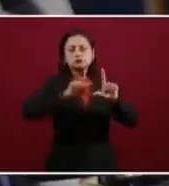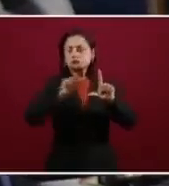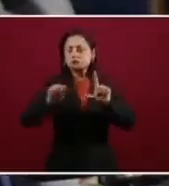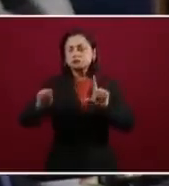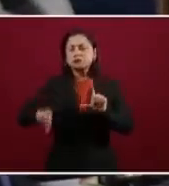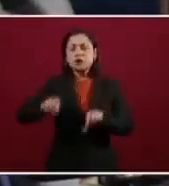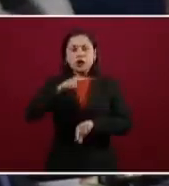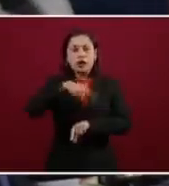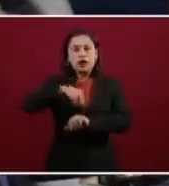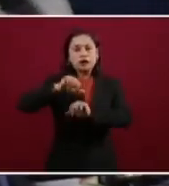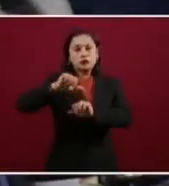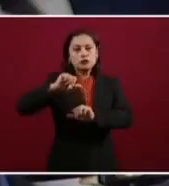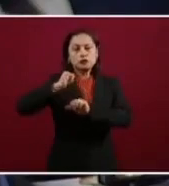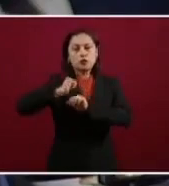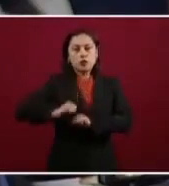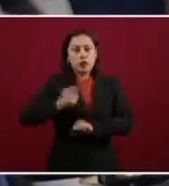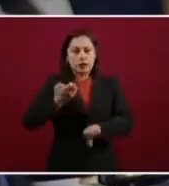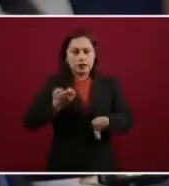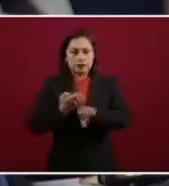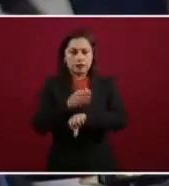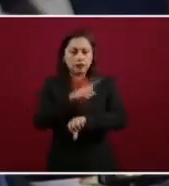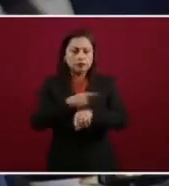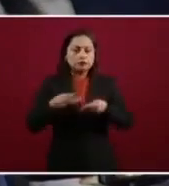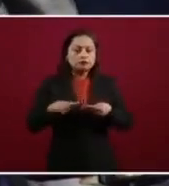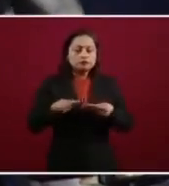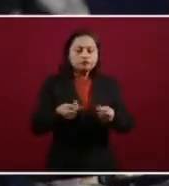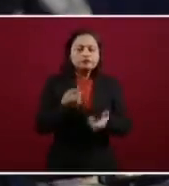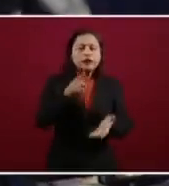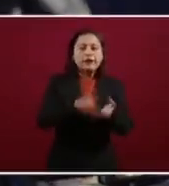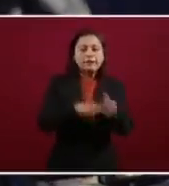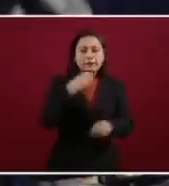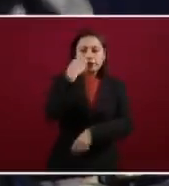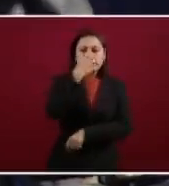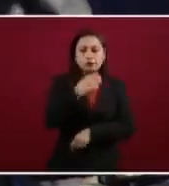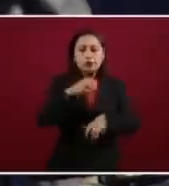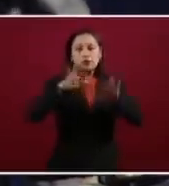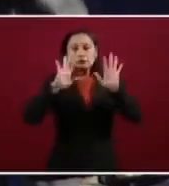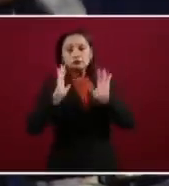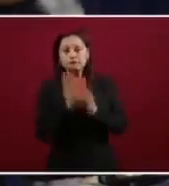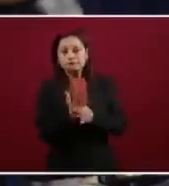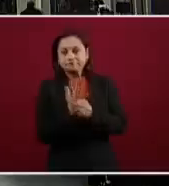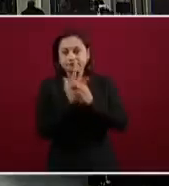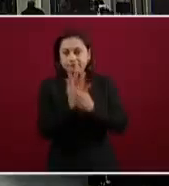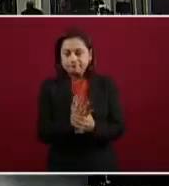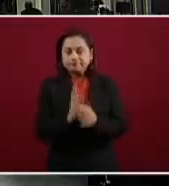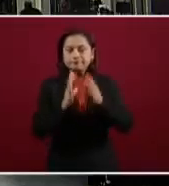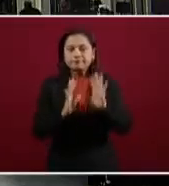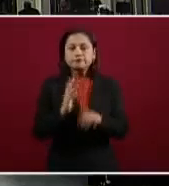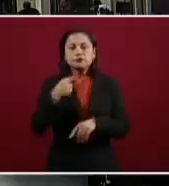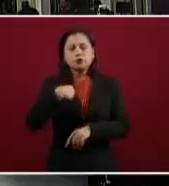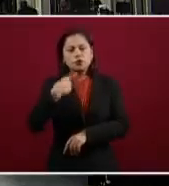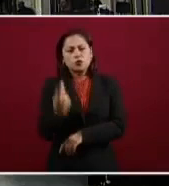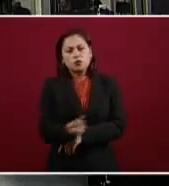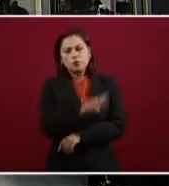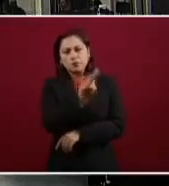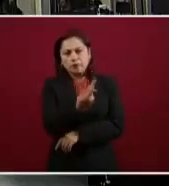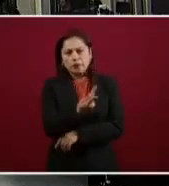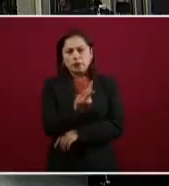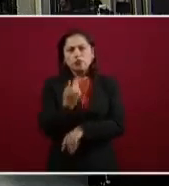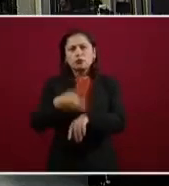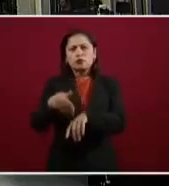requerían el recurso preguntarle señor presidente si está esta partida la 1